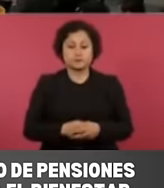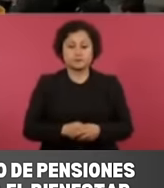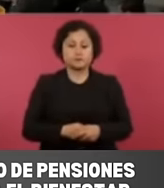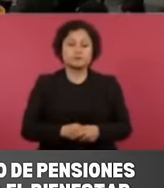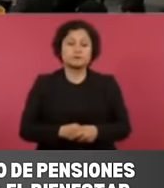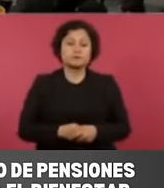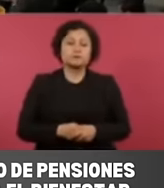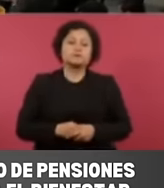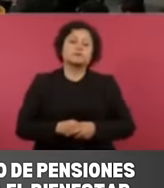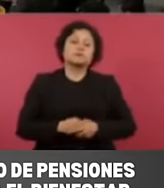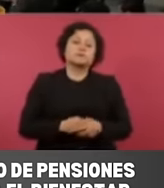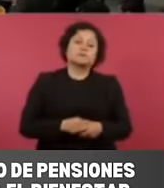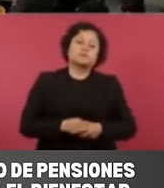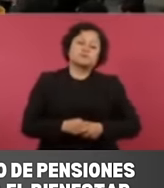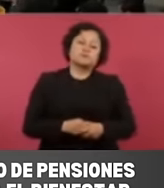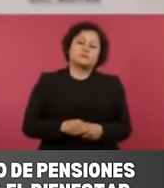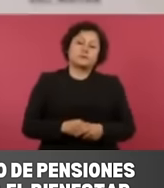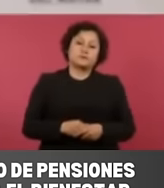Las cuentas